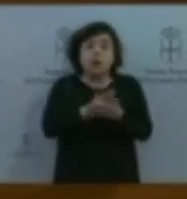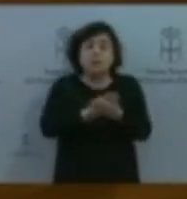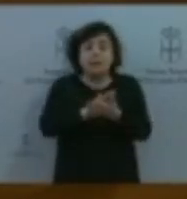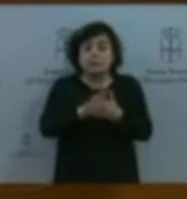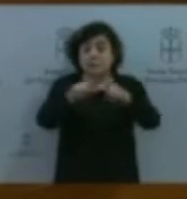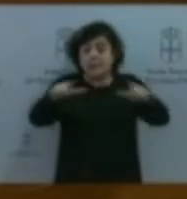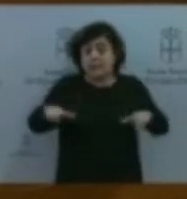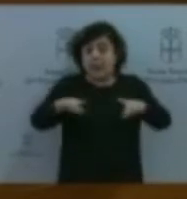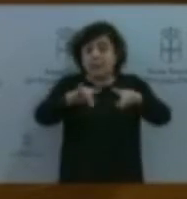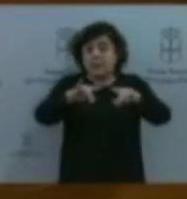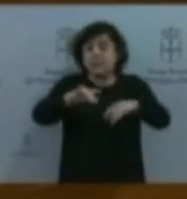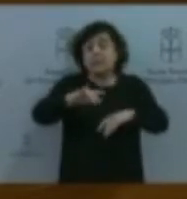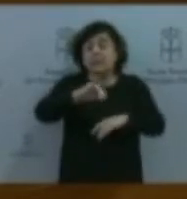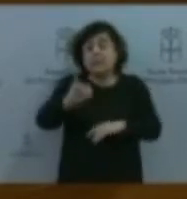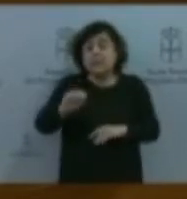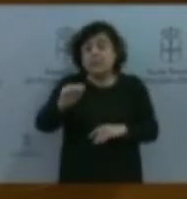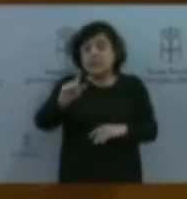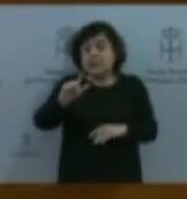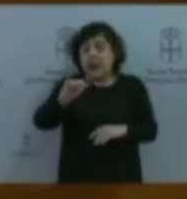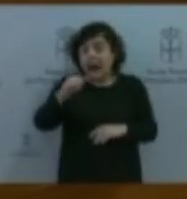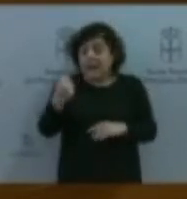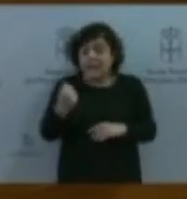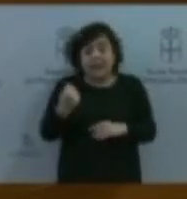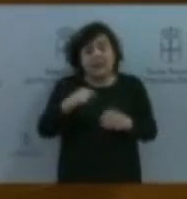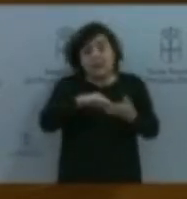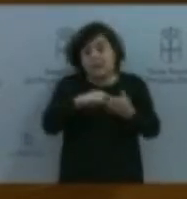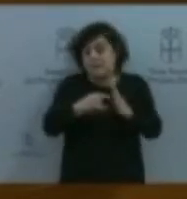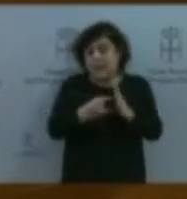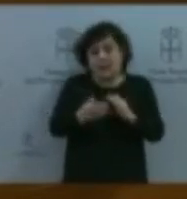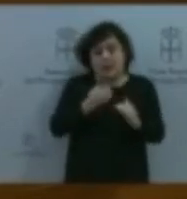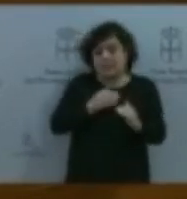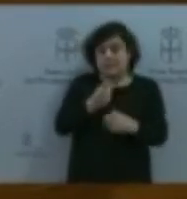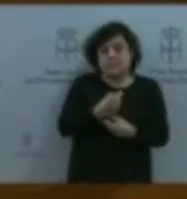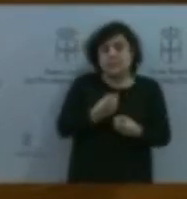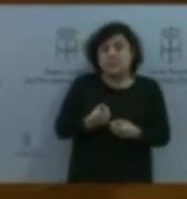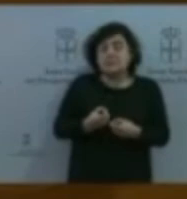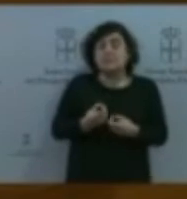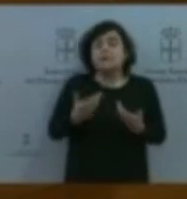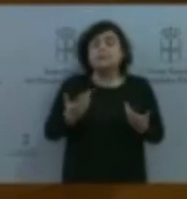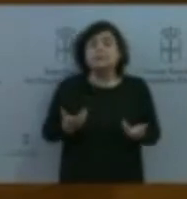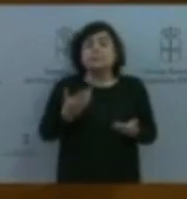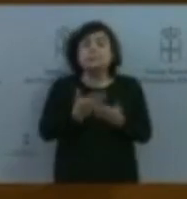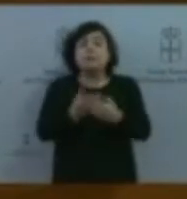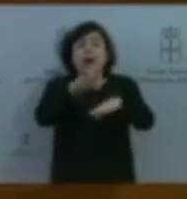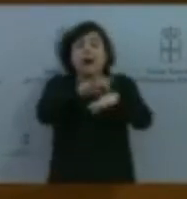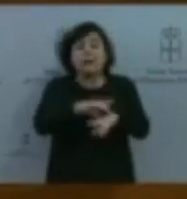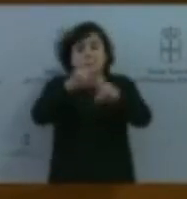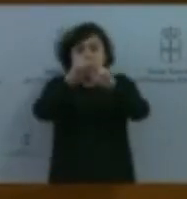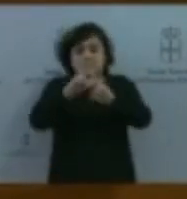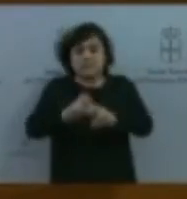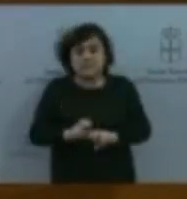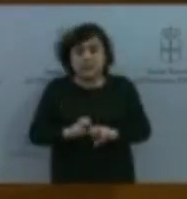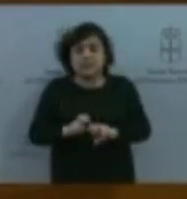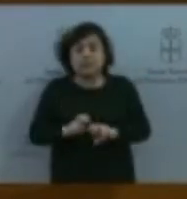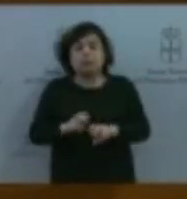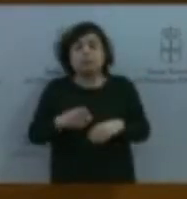plan antes que hacerlo, ¿no? Nos plantea su propuesta de agencia de investigación. Creemos que es generar